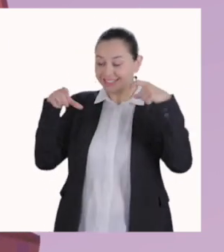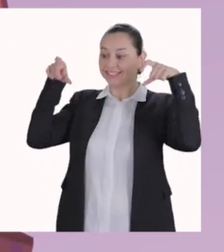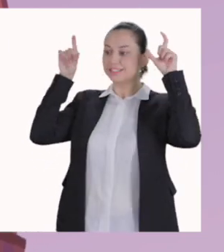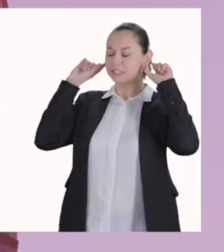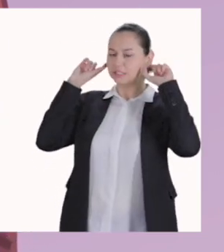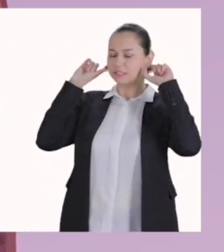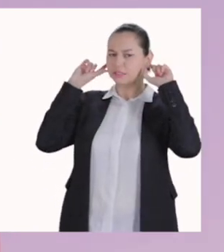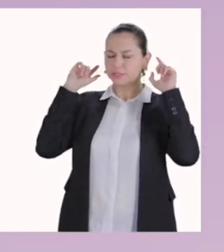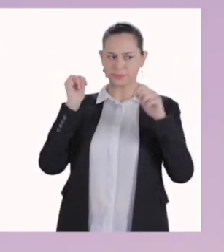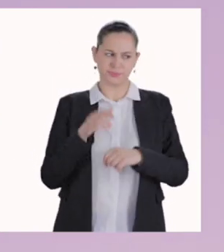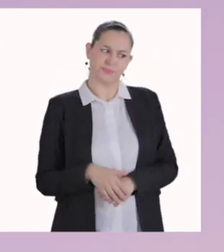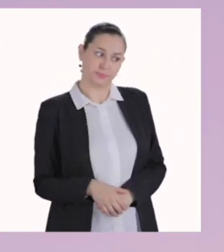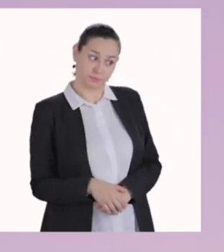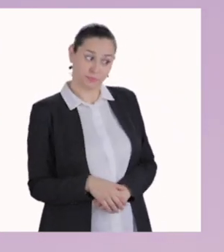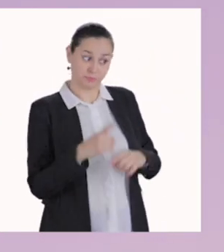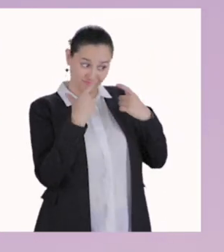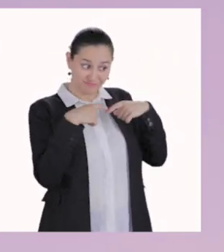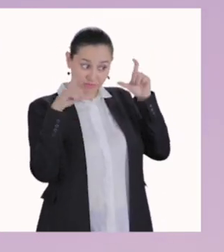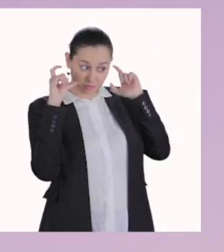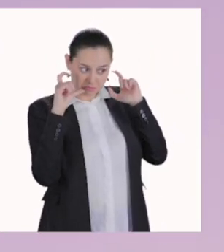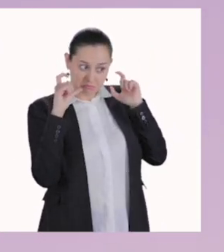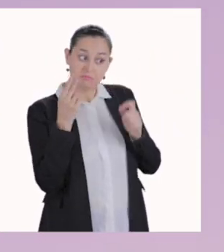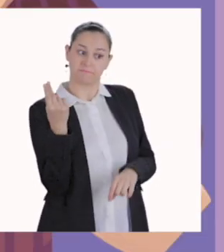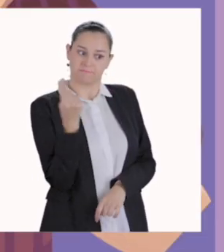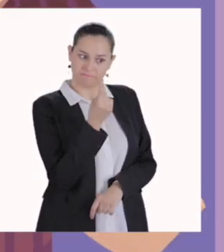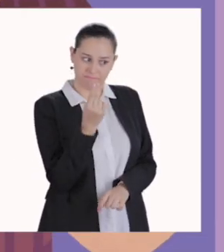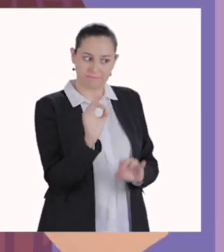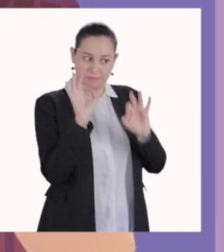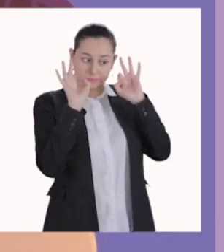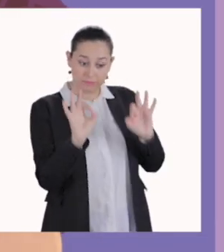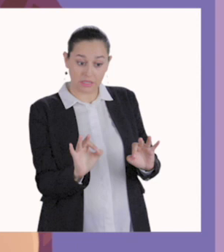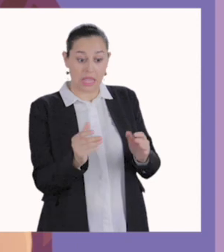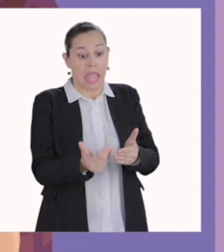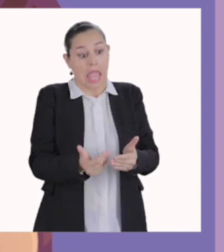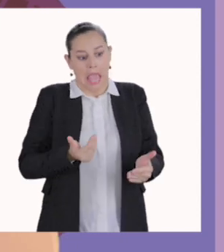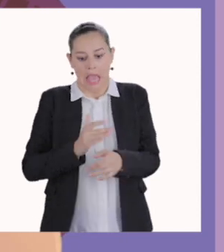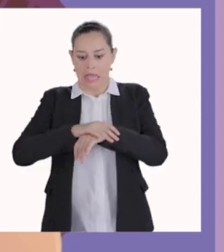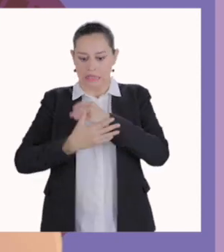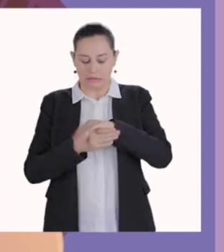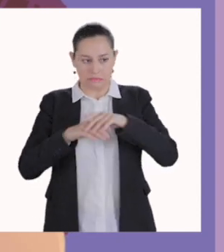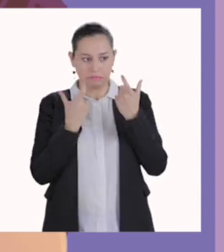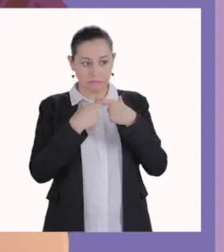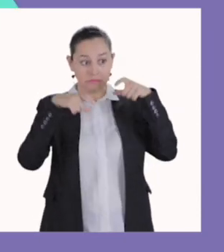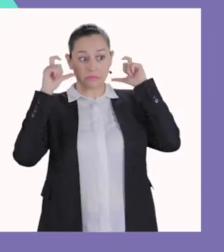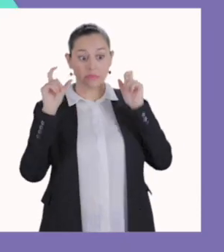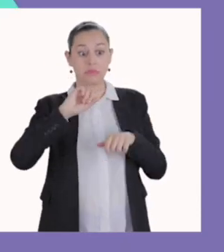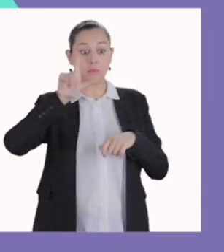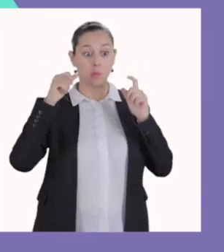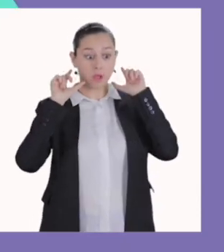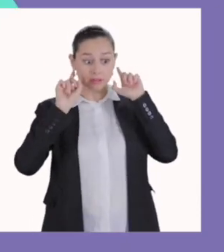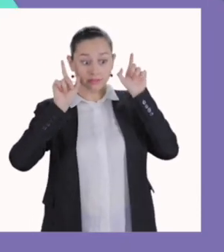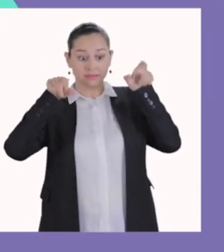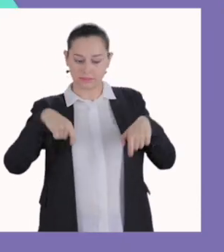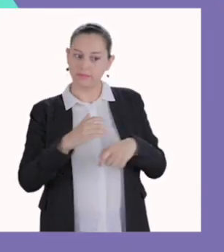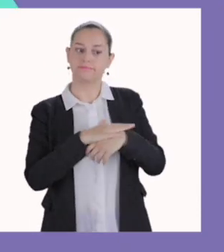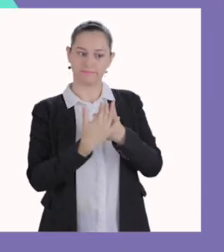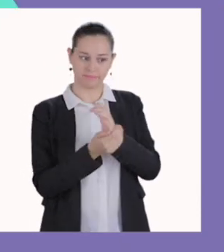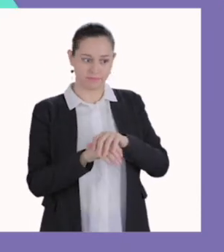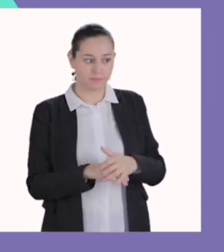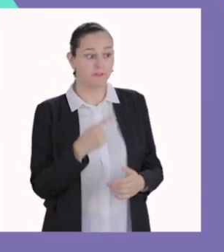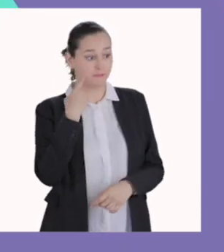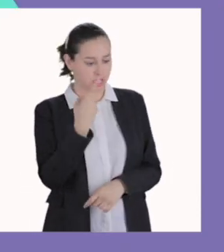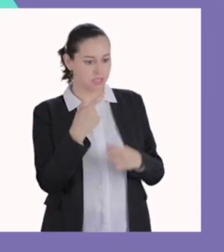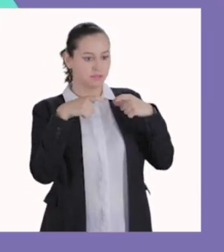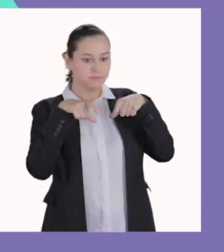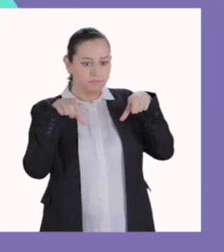Me pondré un cubrebocas. Si tienes que hacerlo, hazlo bien. Lava tus manos al ponerlo y al quitarlo. Tómalo por los resortes y ponlo